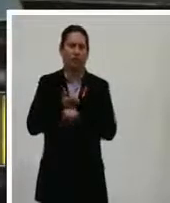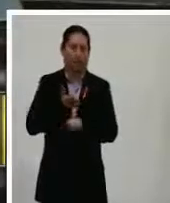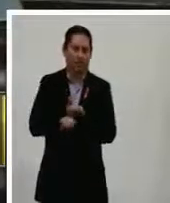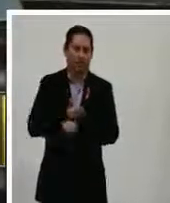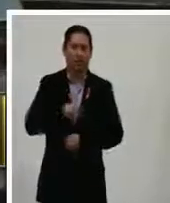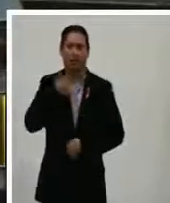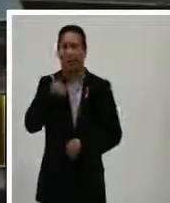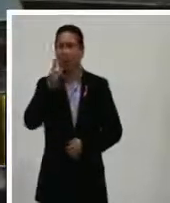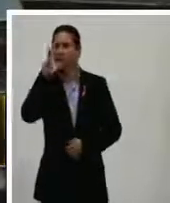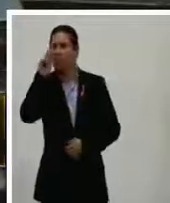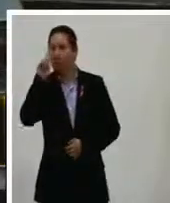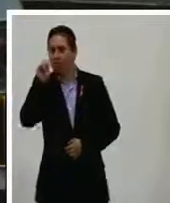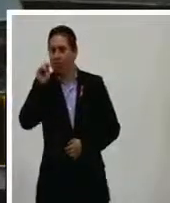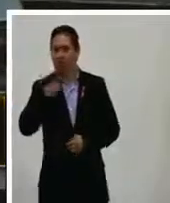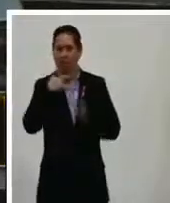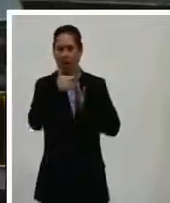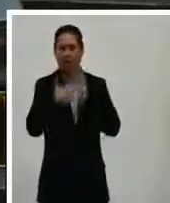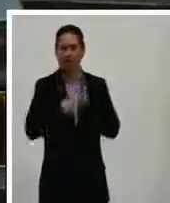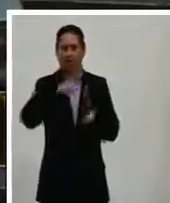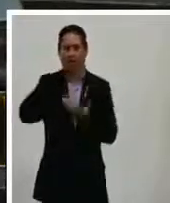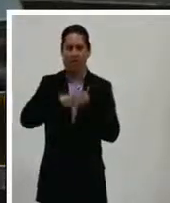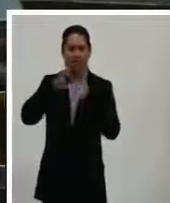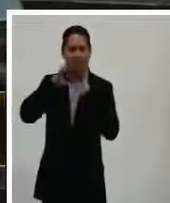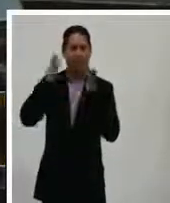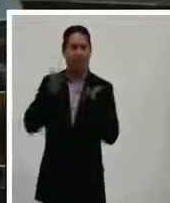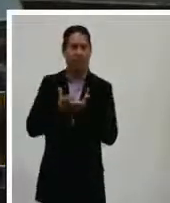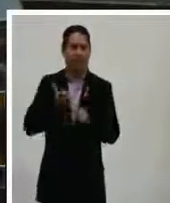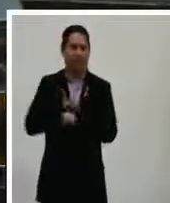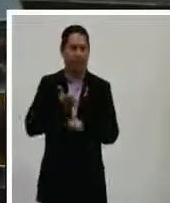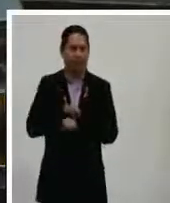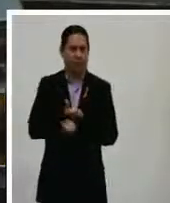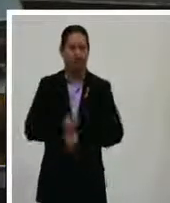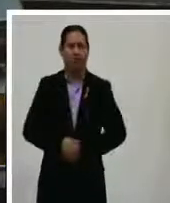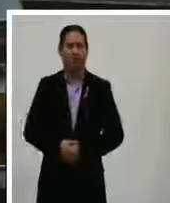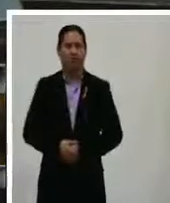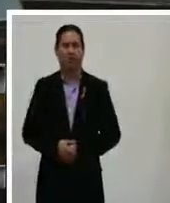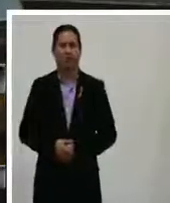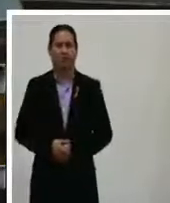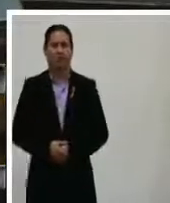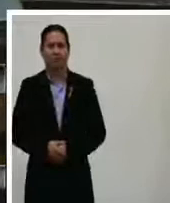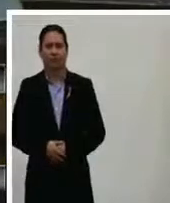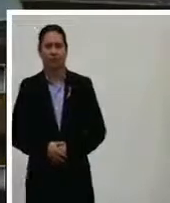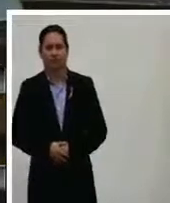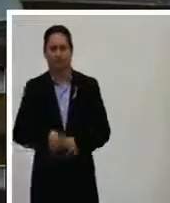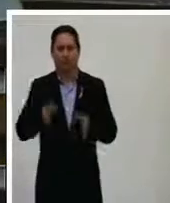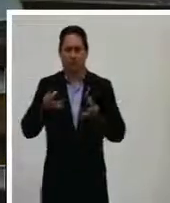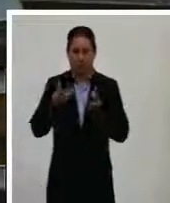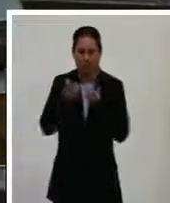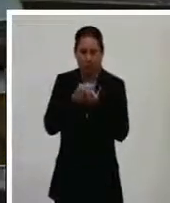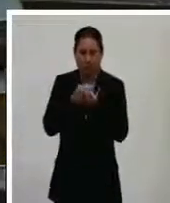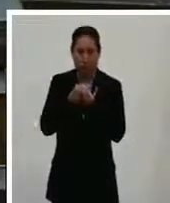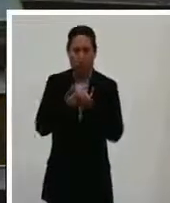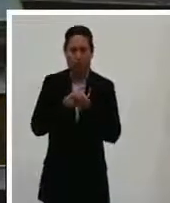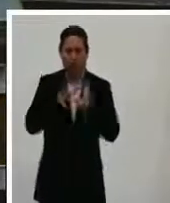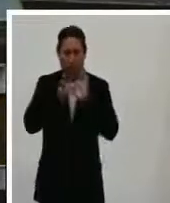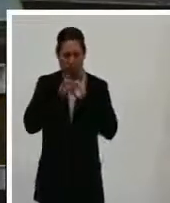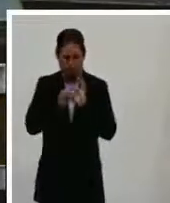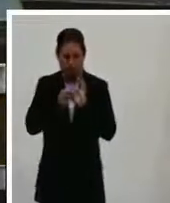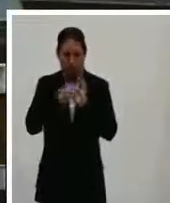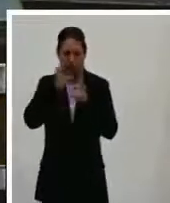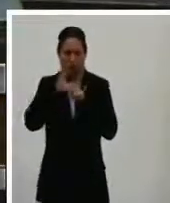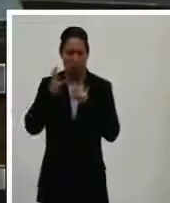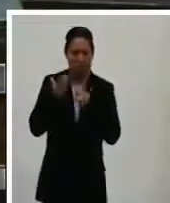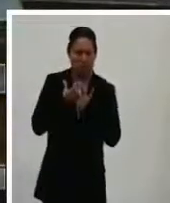y 80 del reglamento interior de este poder legislativo los integrantes de la suscripta comisión